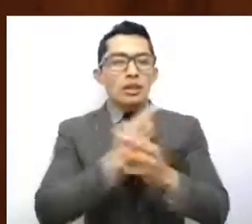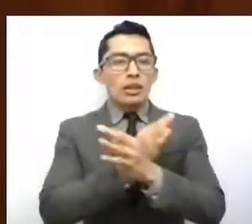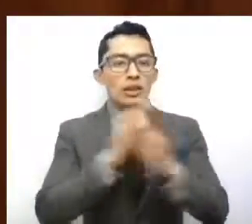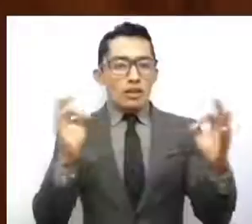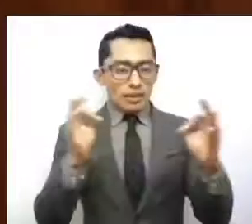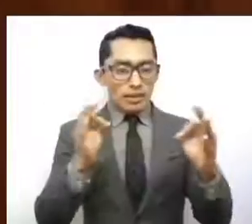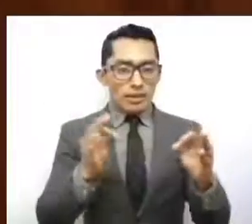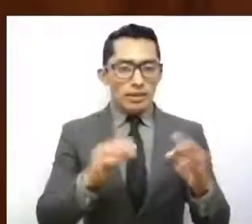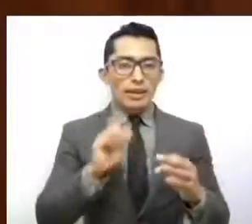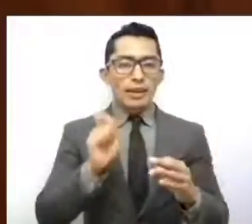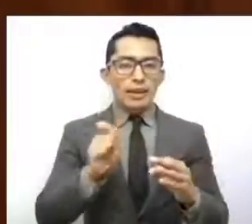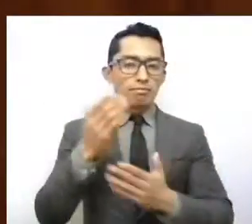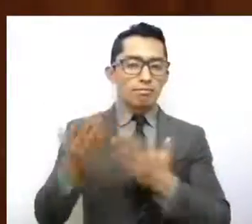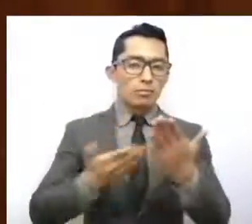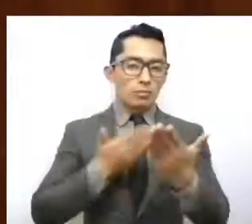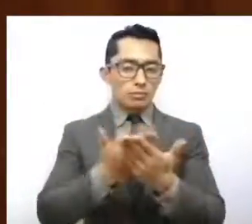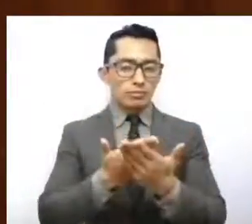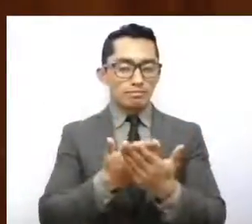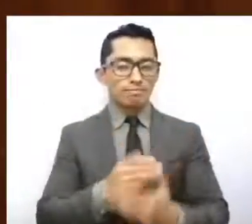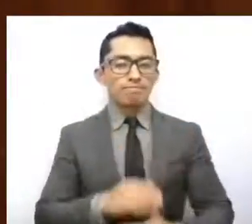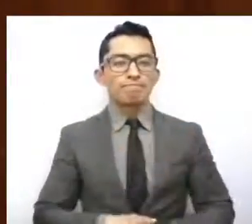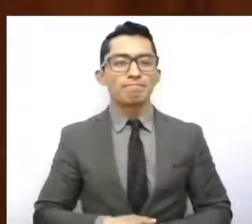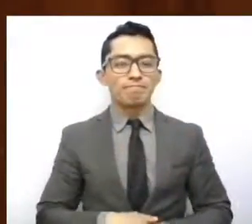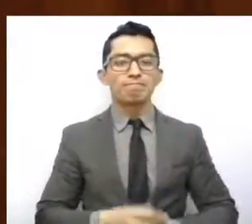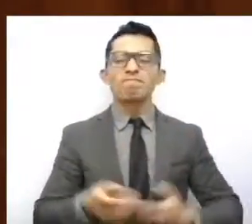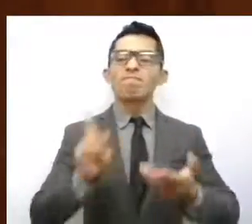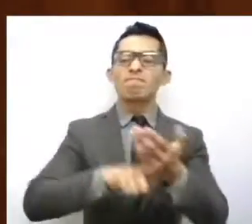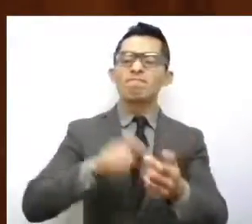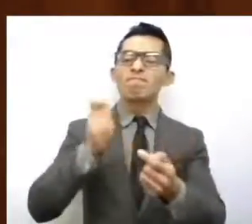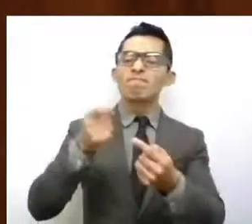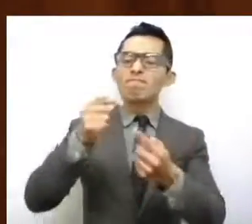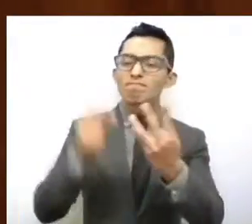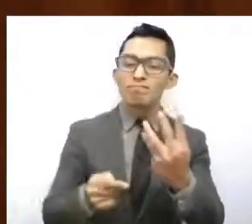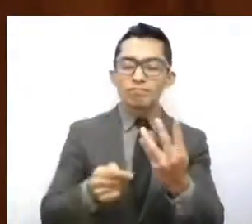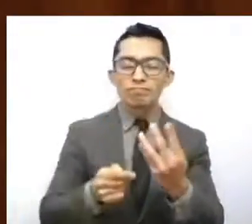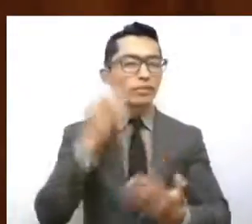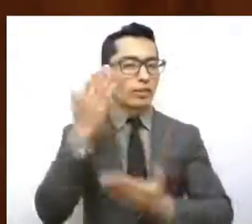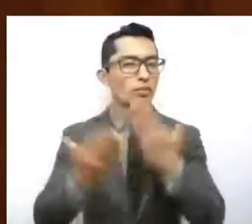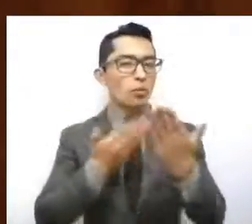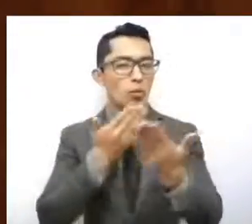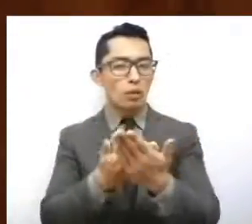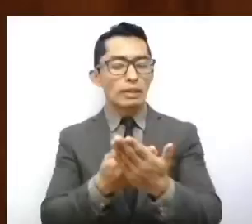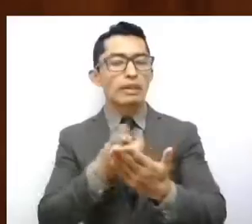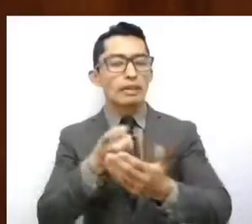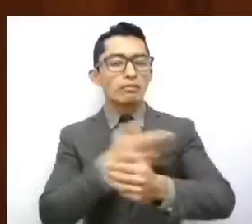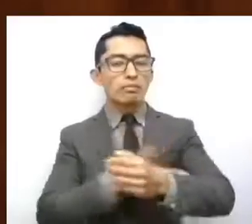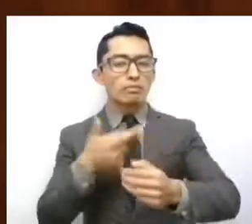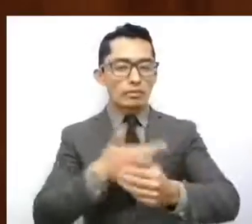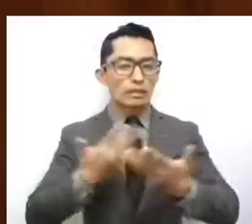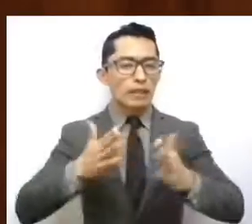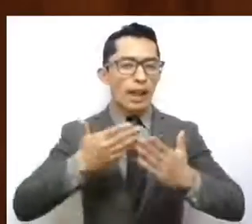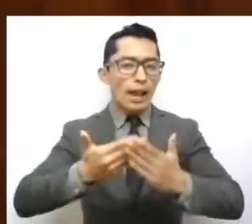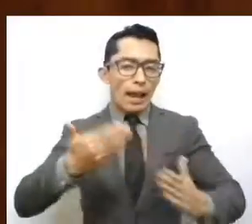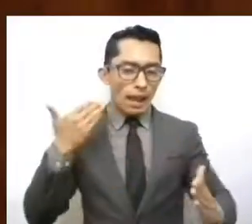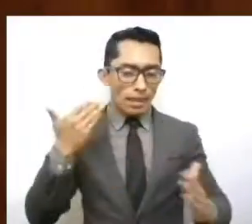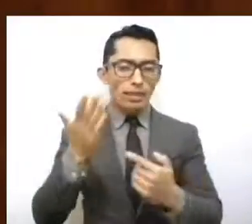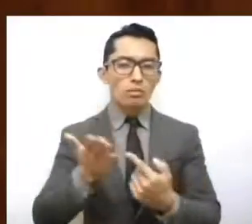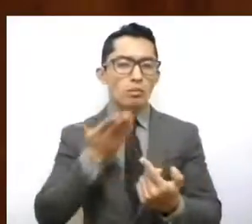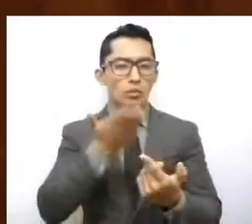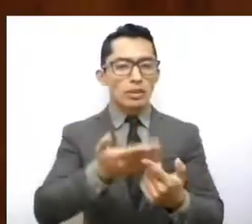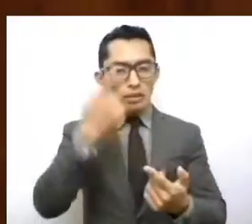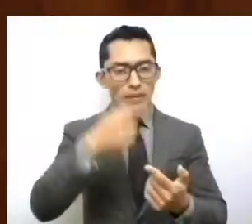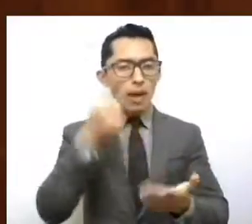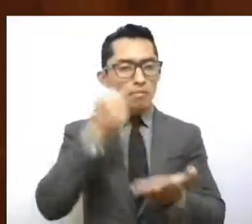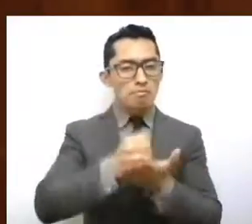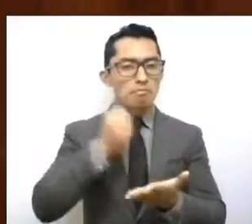dictamen. Antecedentes. La iniciativa de decreto fue presentada a la aprobación de la 60